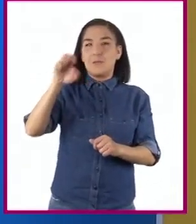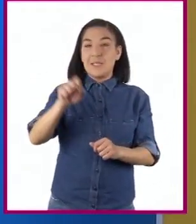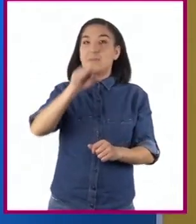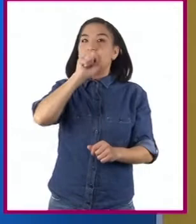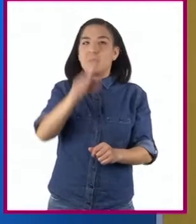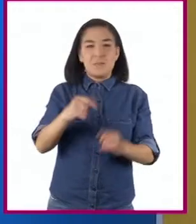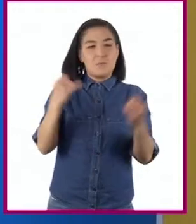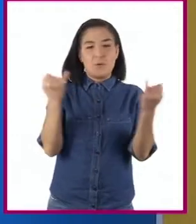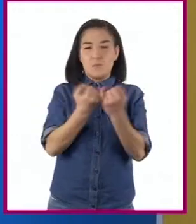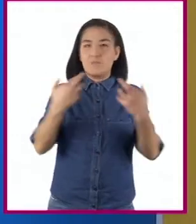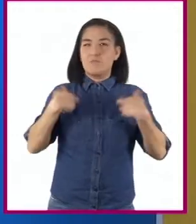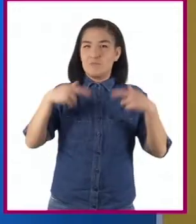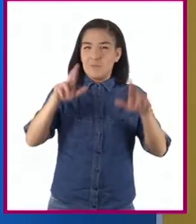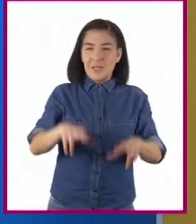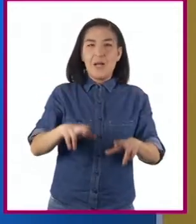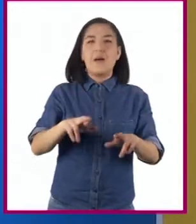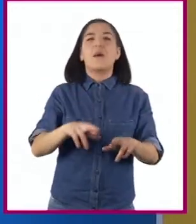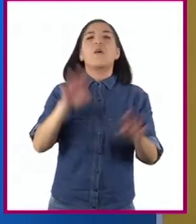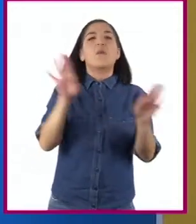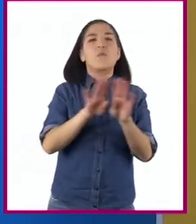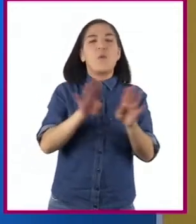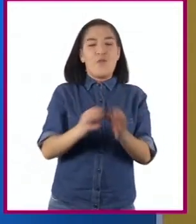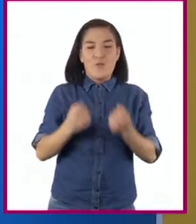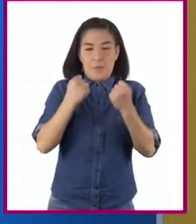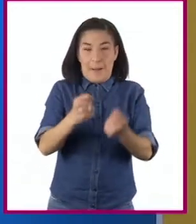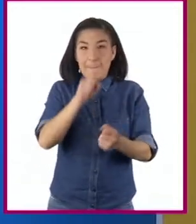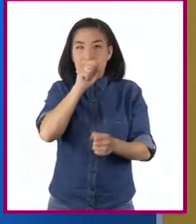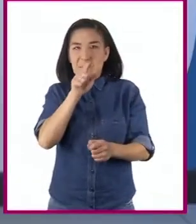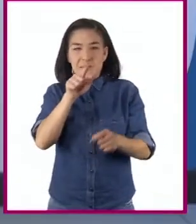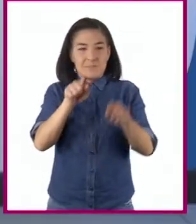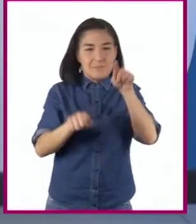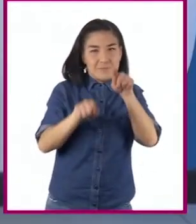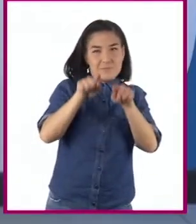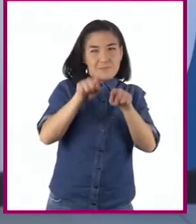es decir, que representen las fuerzas de la misma magnitud.